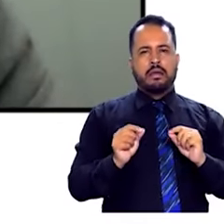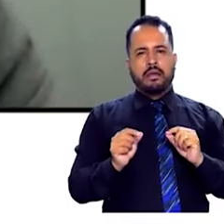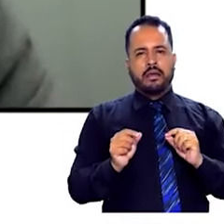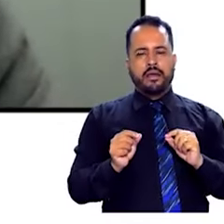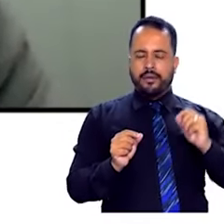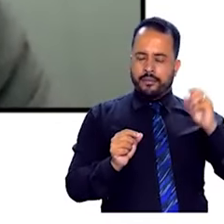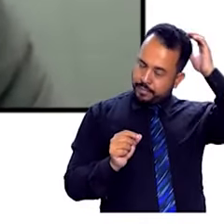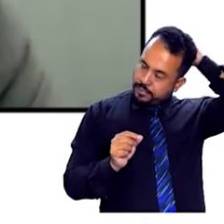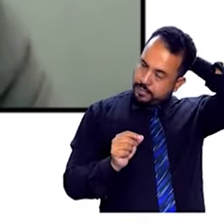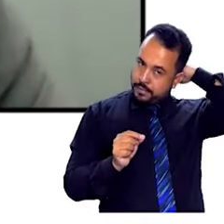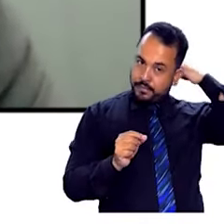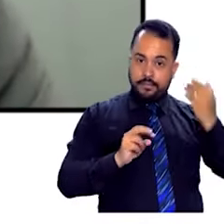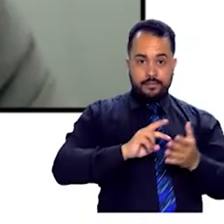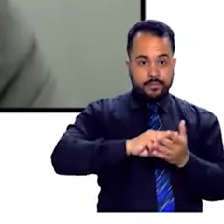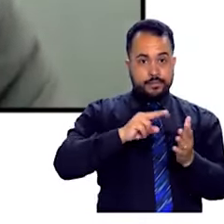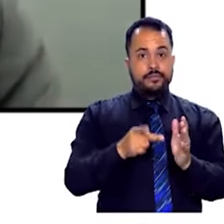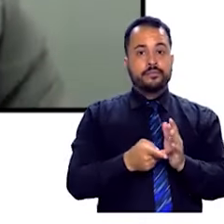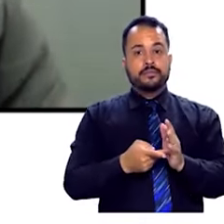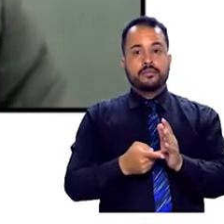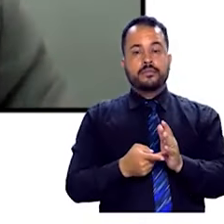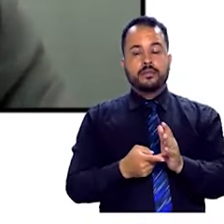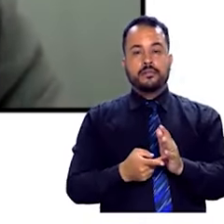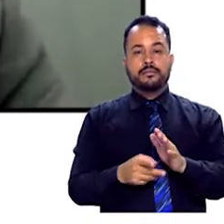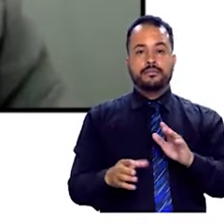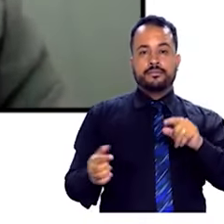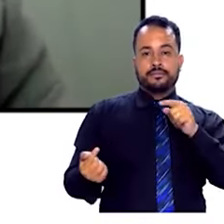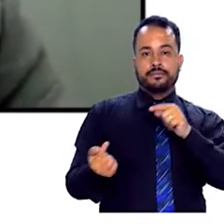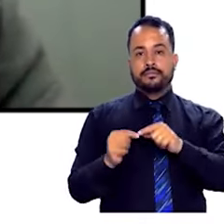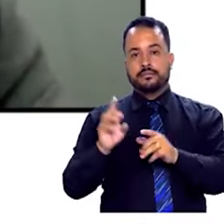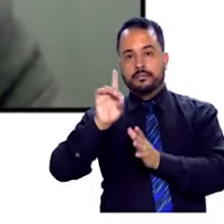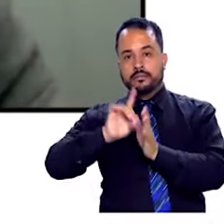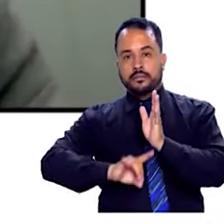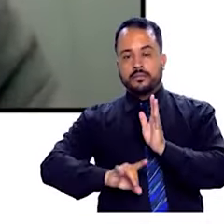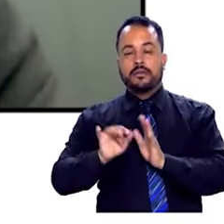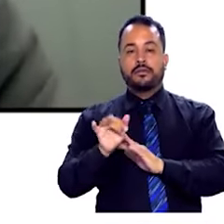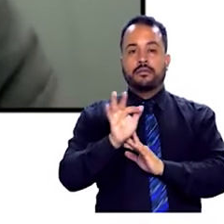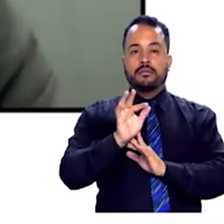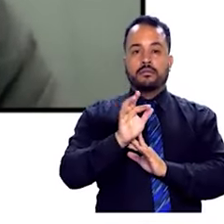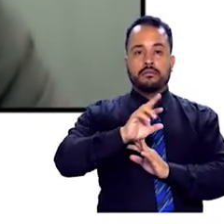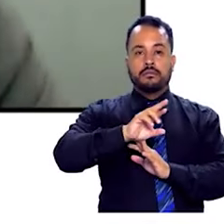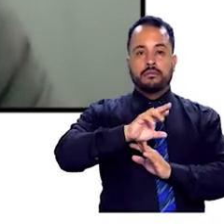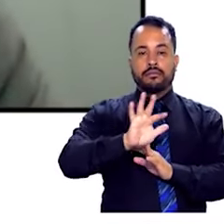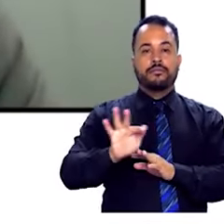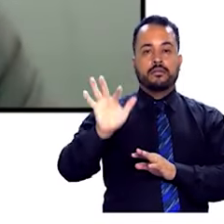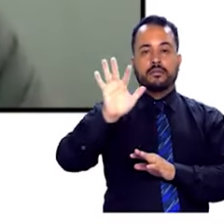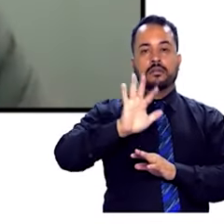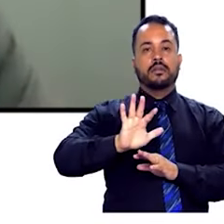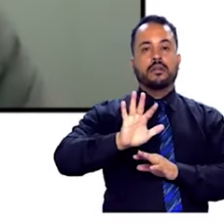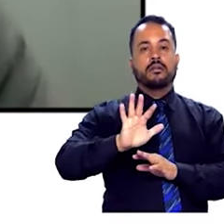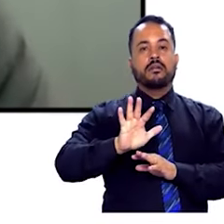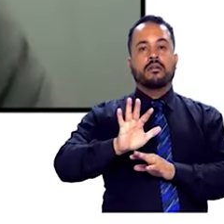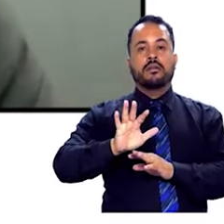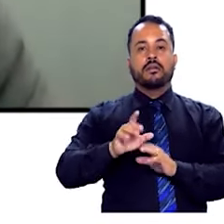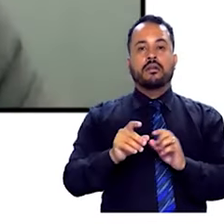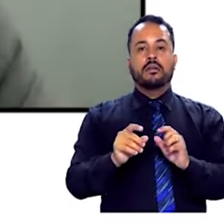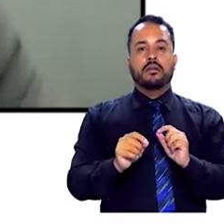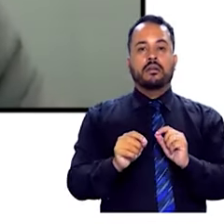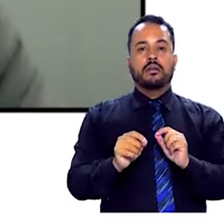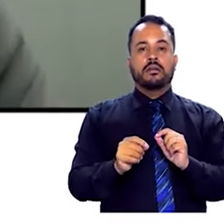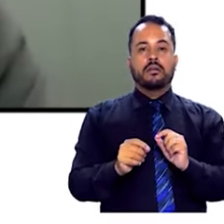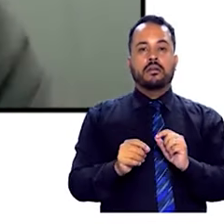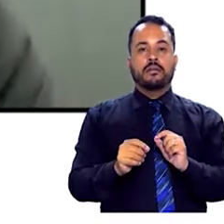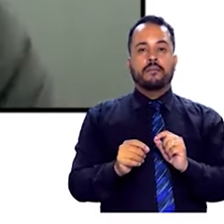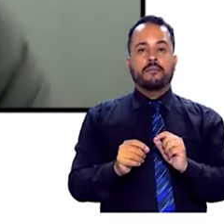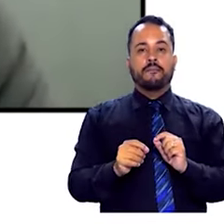del derecho no Federal siempre que ese tipo de errores Sean manifiestos inaceptables